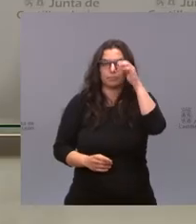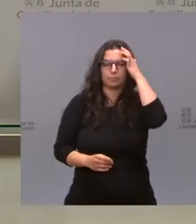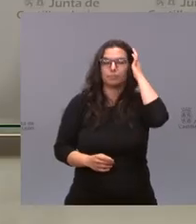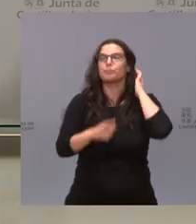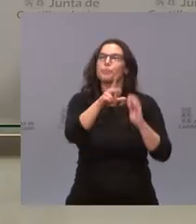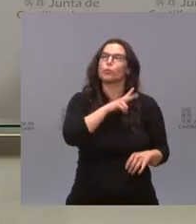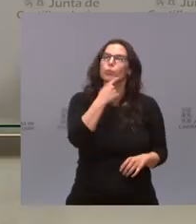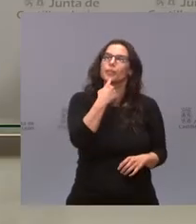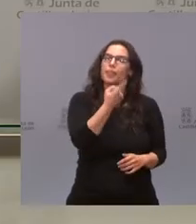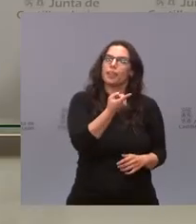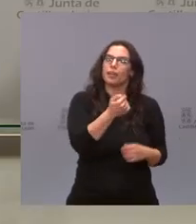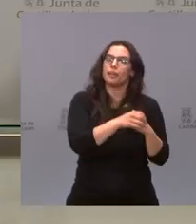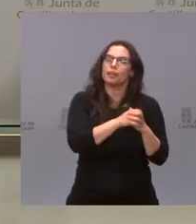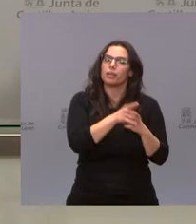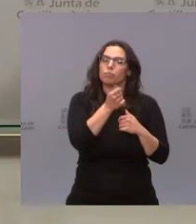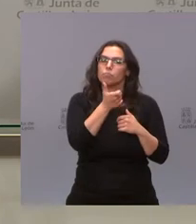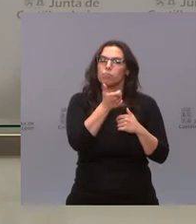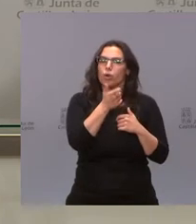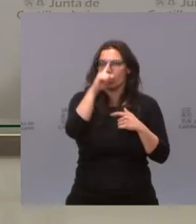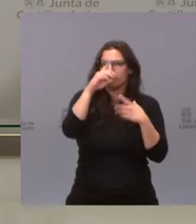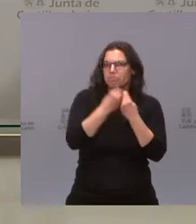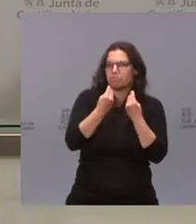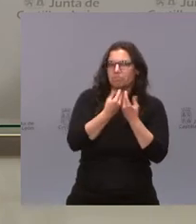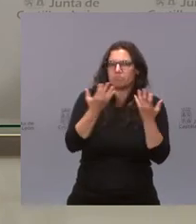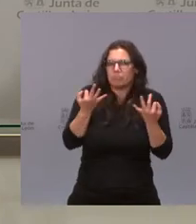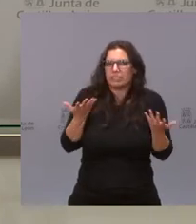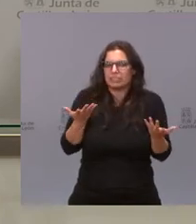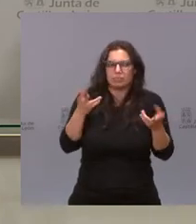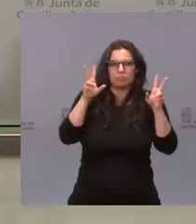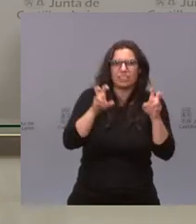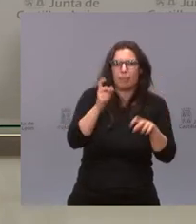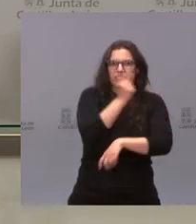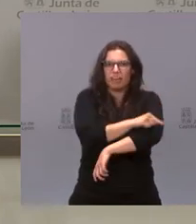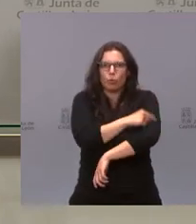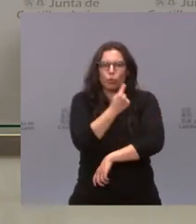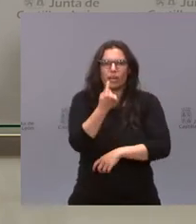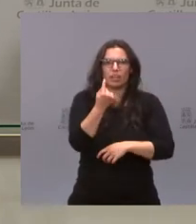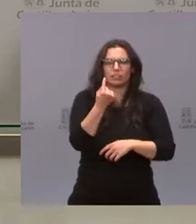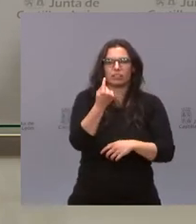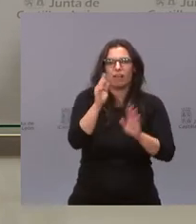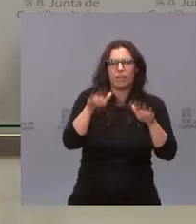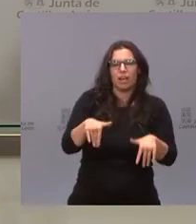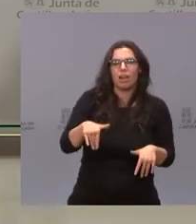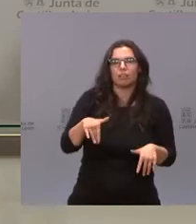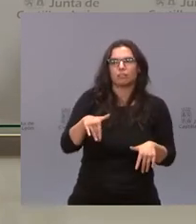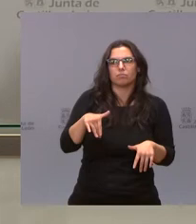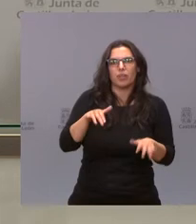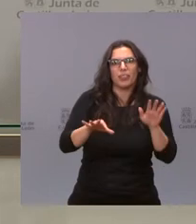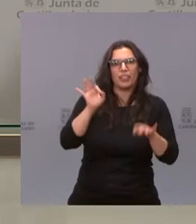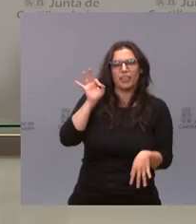Usted dice que no, que está un poco, que no comprende lo que ha pasado con las vacunas y el hecho de que al final se haya